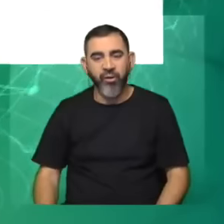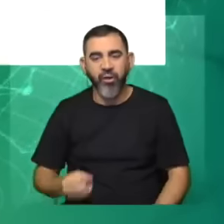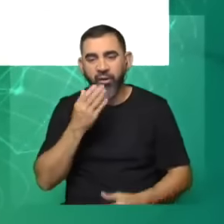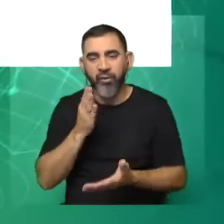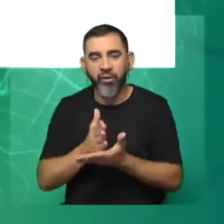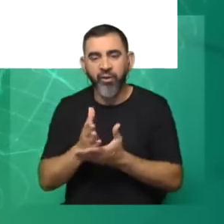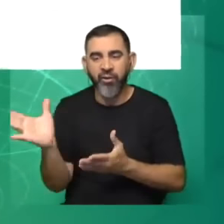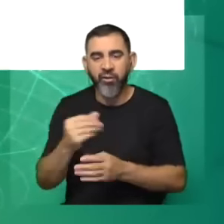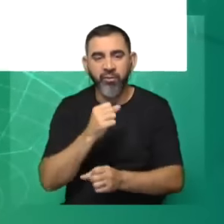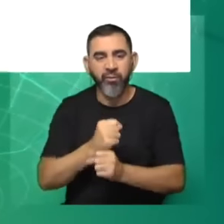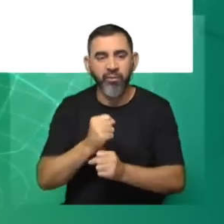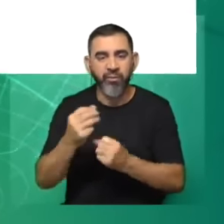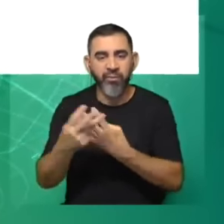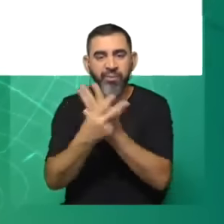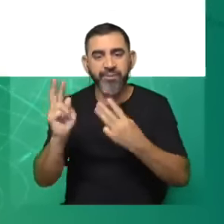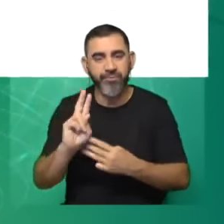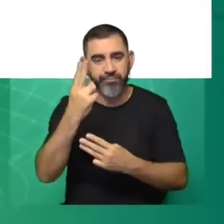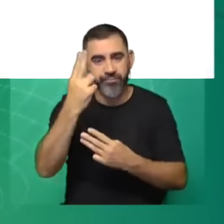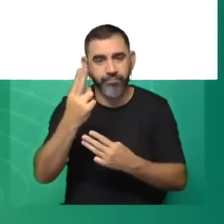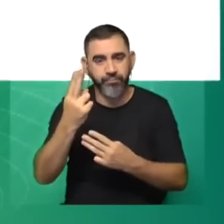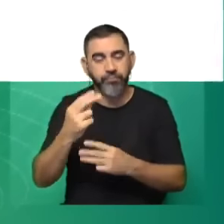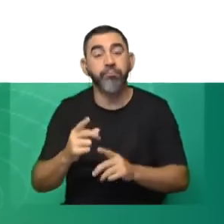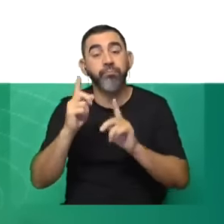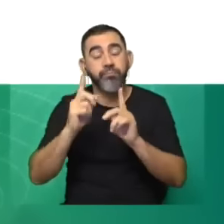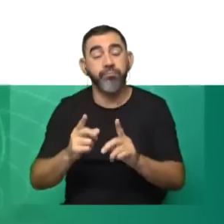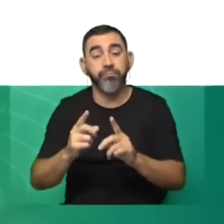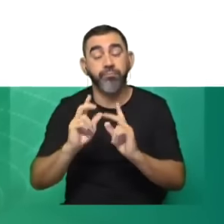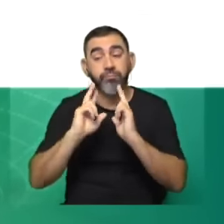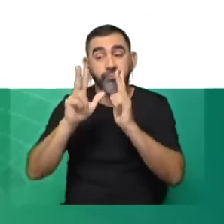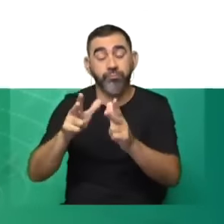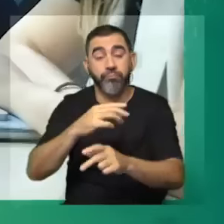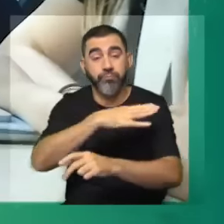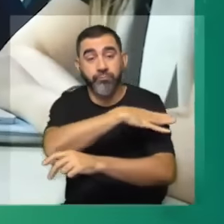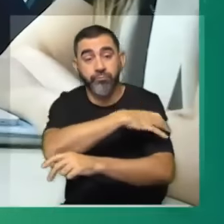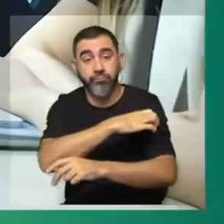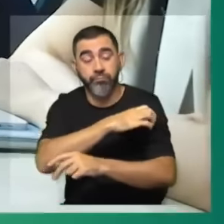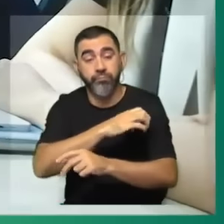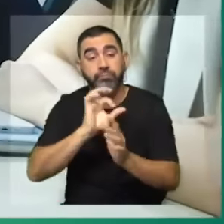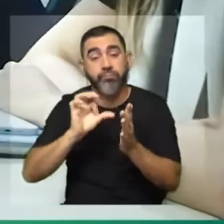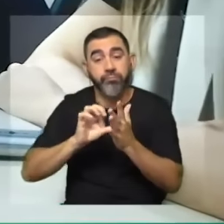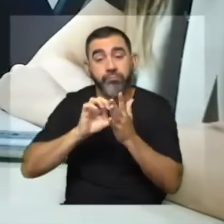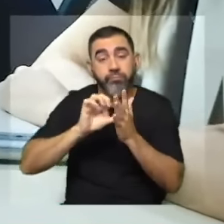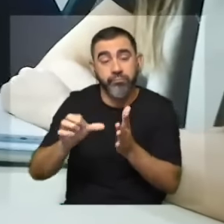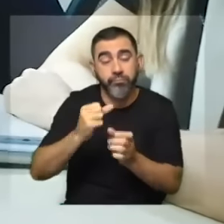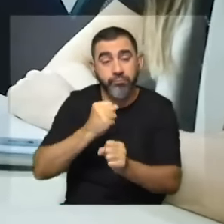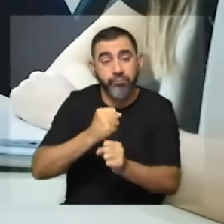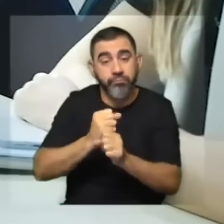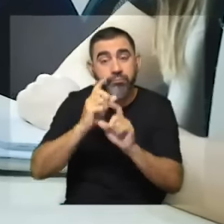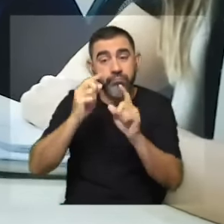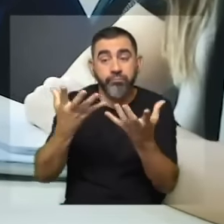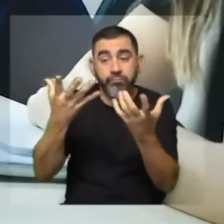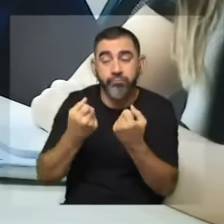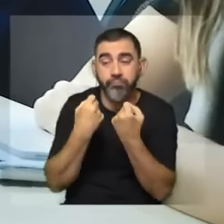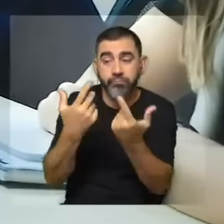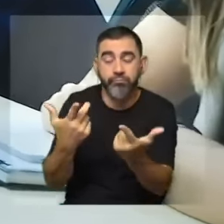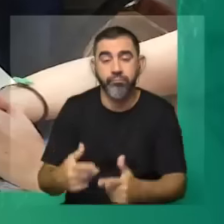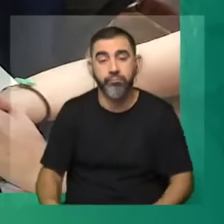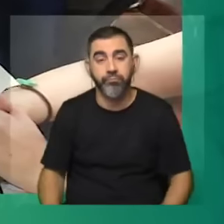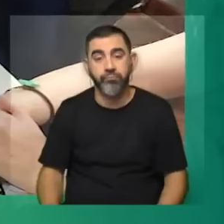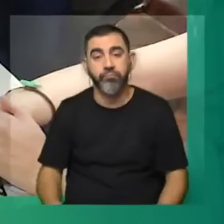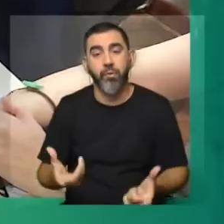trabajadores trabajadores del Uruguay y en Como dijo este yamandú en el servicio que los trabajadores también pretendemos brindar qu otras